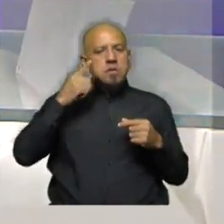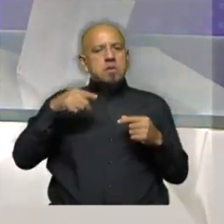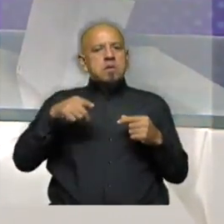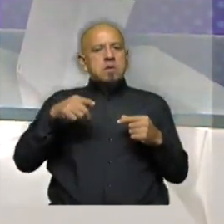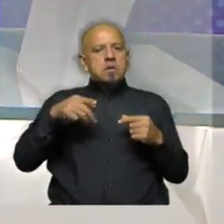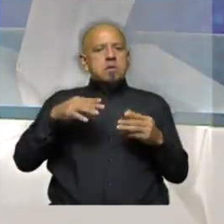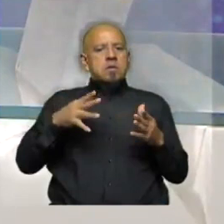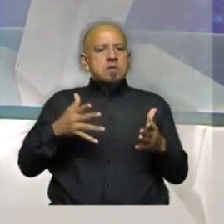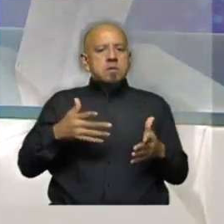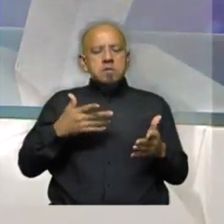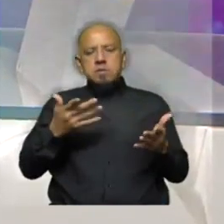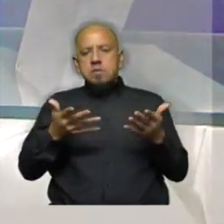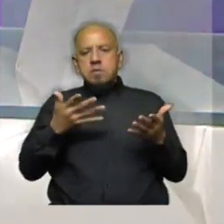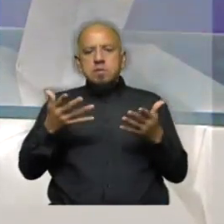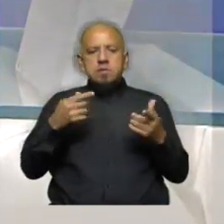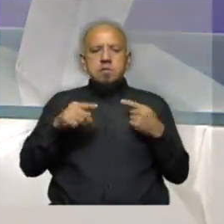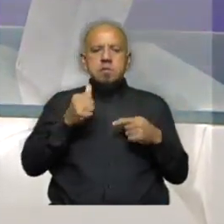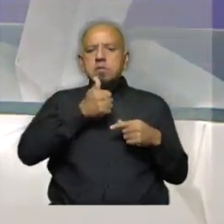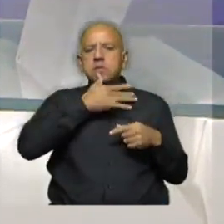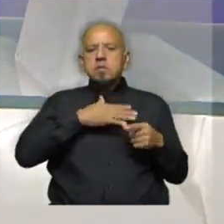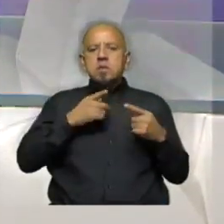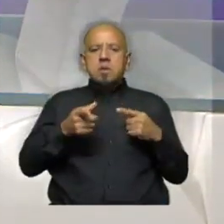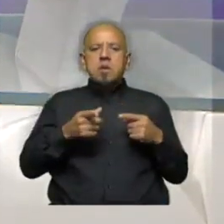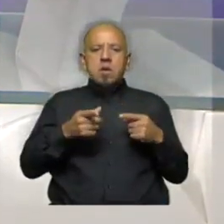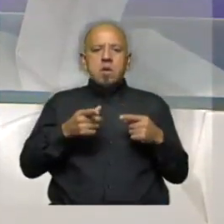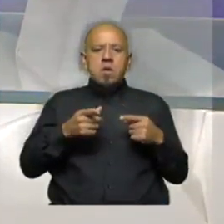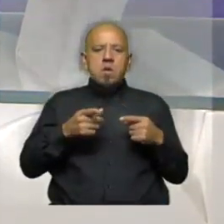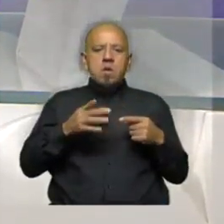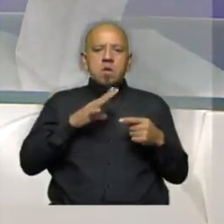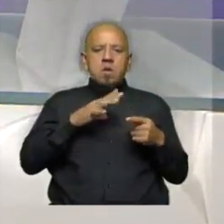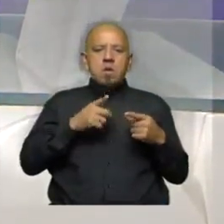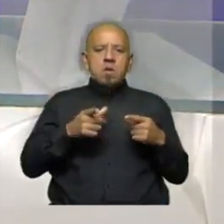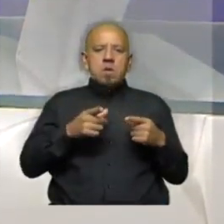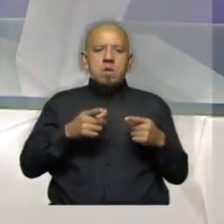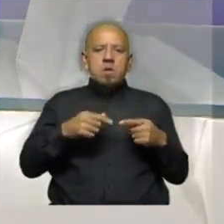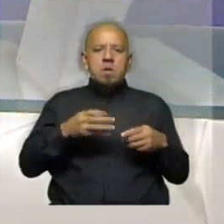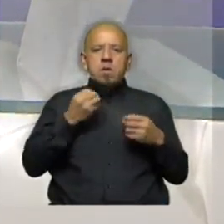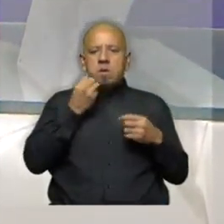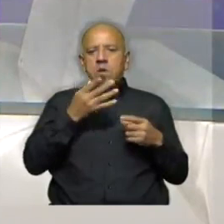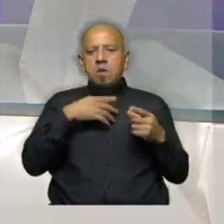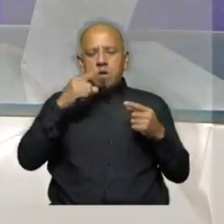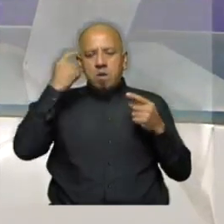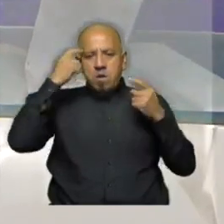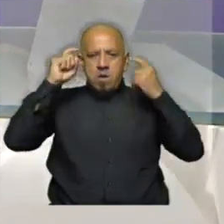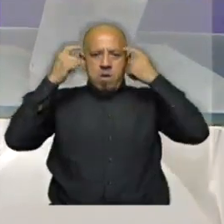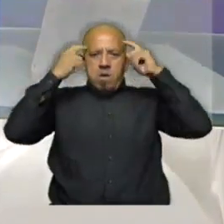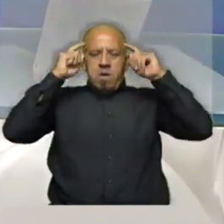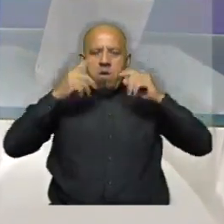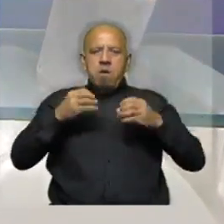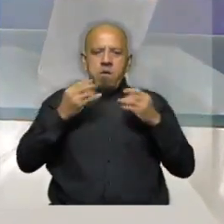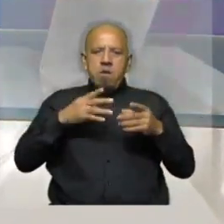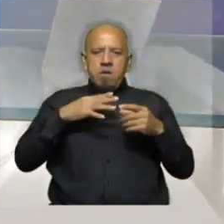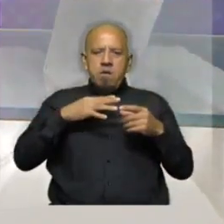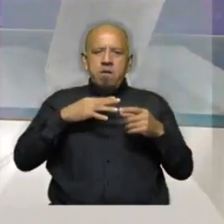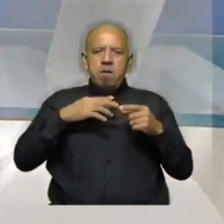y tampoco curiosea por la historia o cómo se creó y por qué y quién tuvo la idea y no sé qué. Entonces me parece